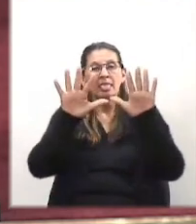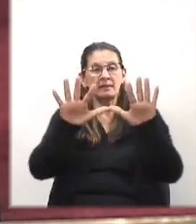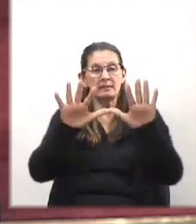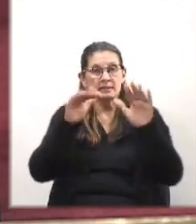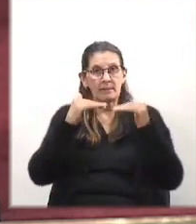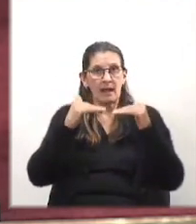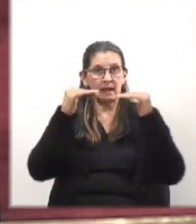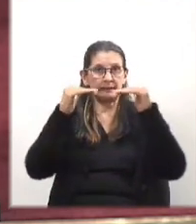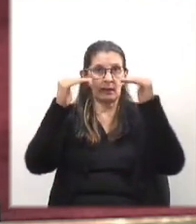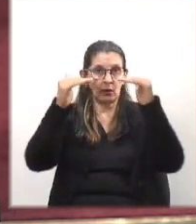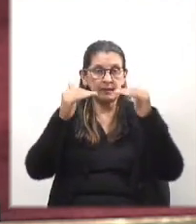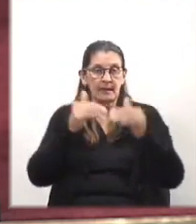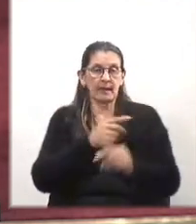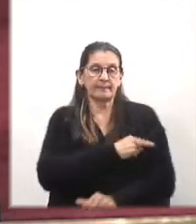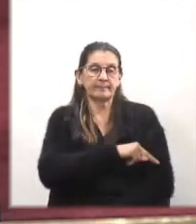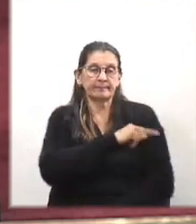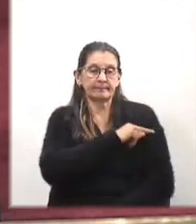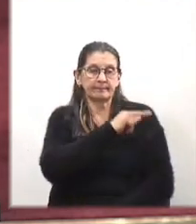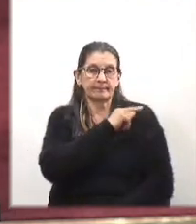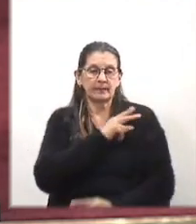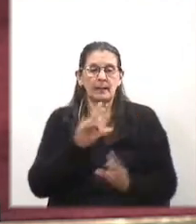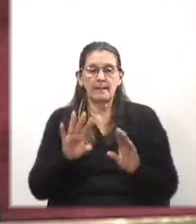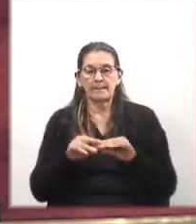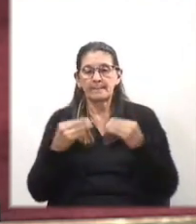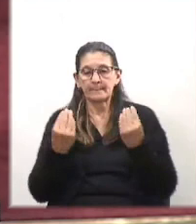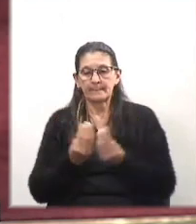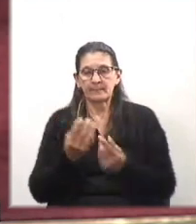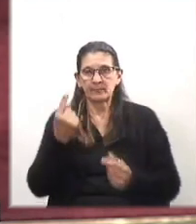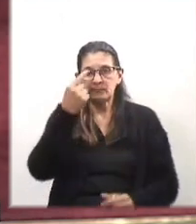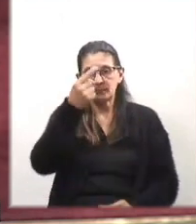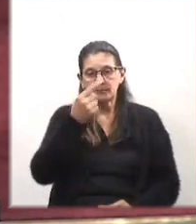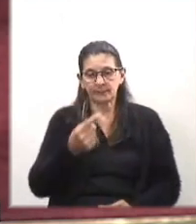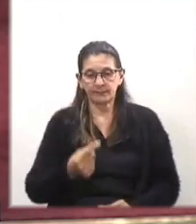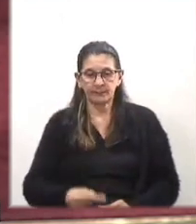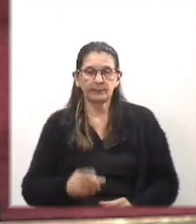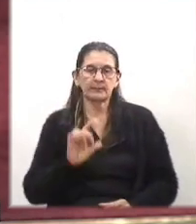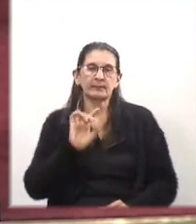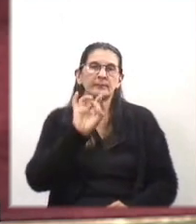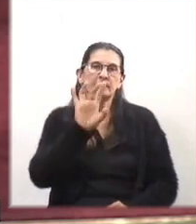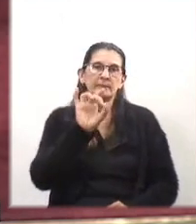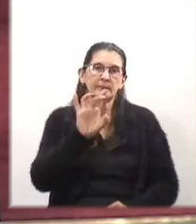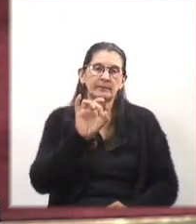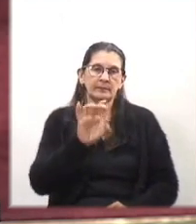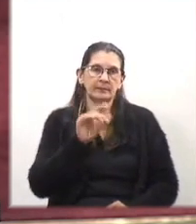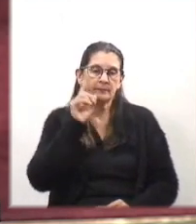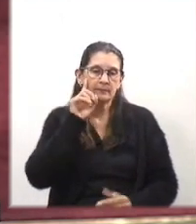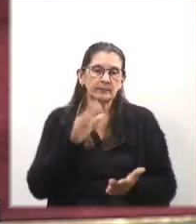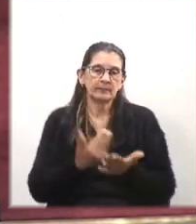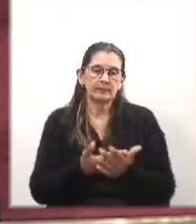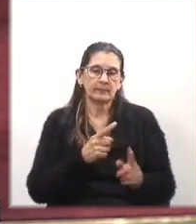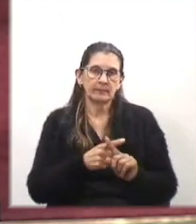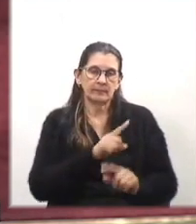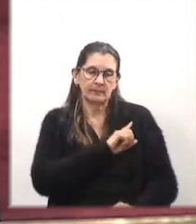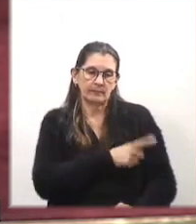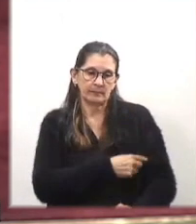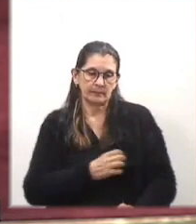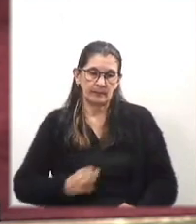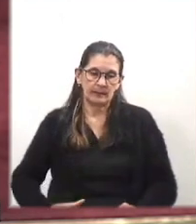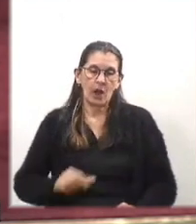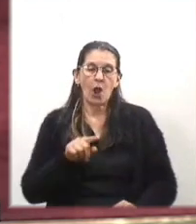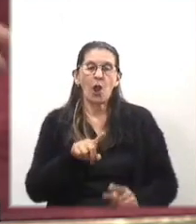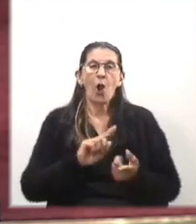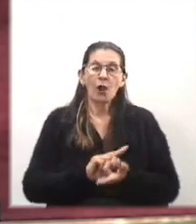se podría negociar el monto de cada una de las 15 categorías propuestas por el Poder Ejecutivo. Entendemos que los cambios